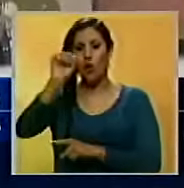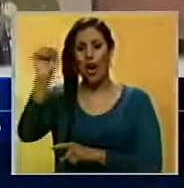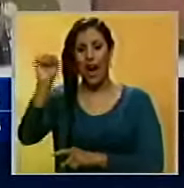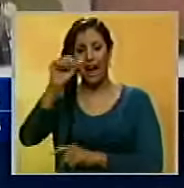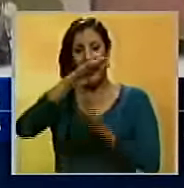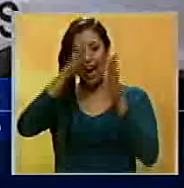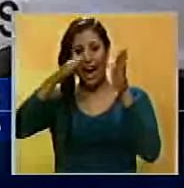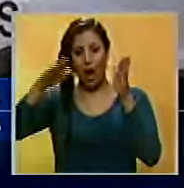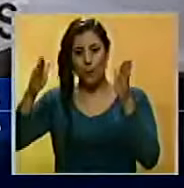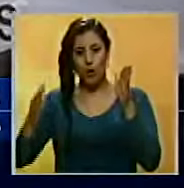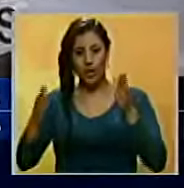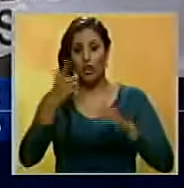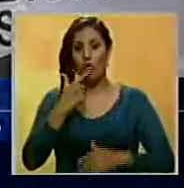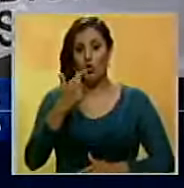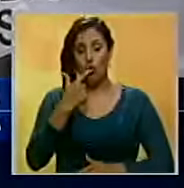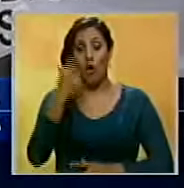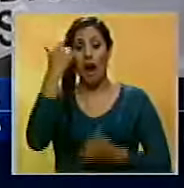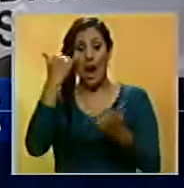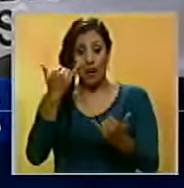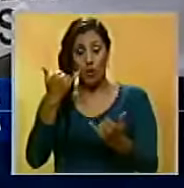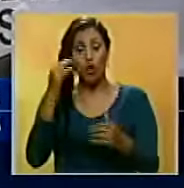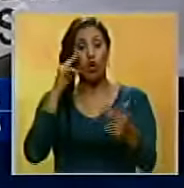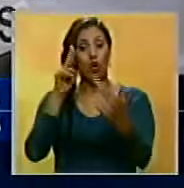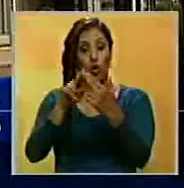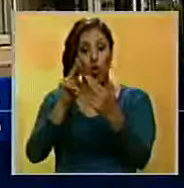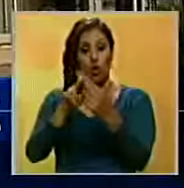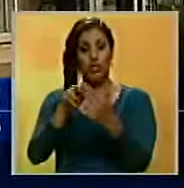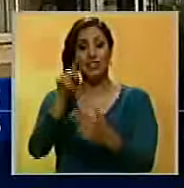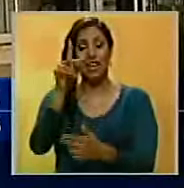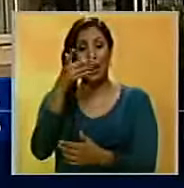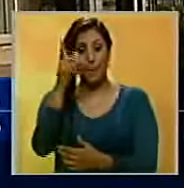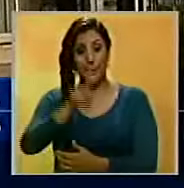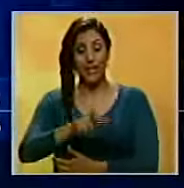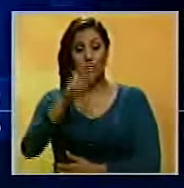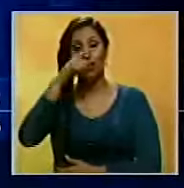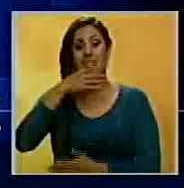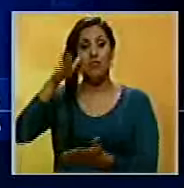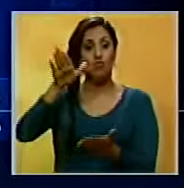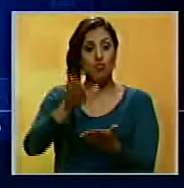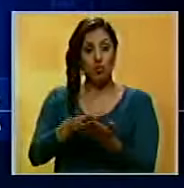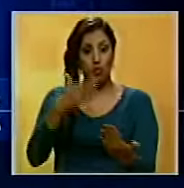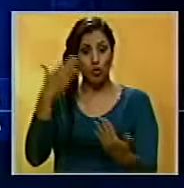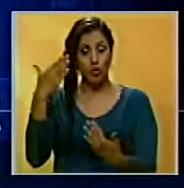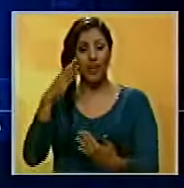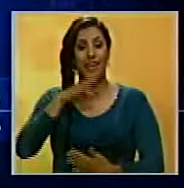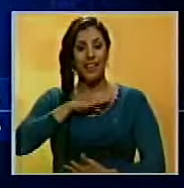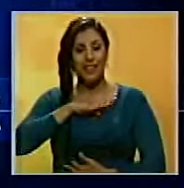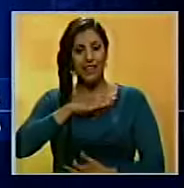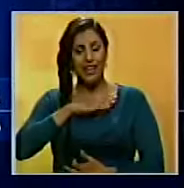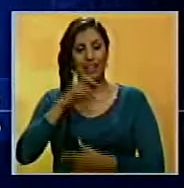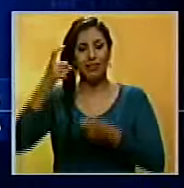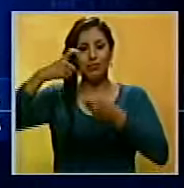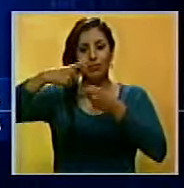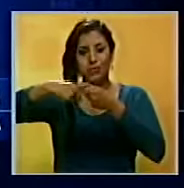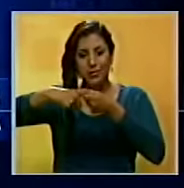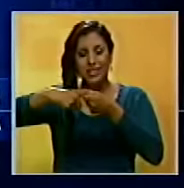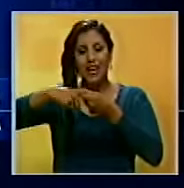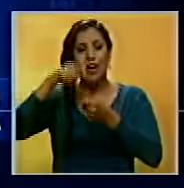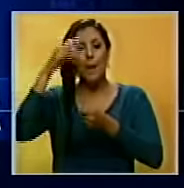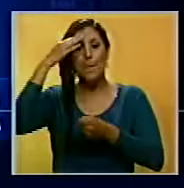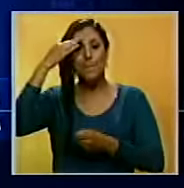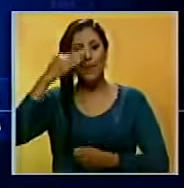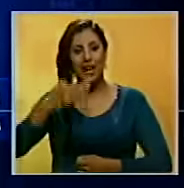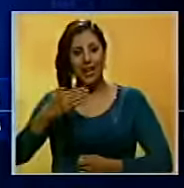tipo camioneta rojo. Hasta ahora se conoció que el funcionario fallecido estaba adscrito al